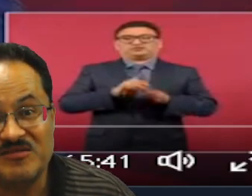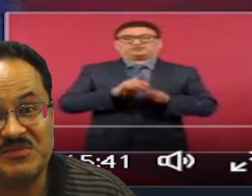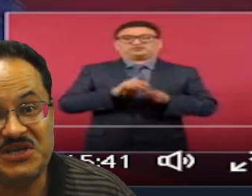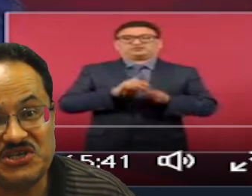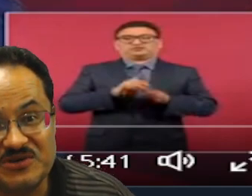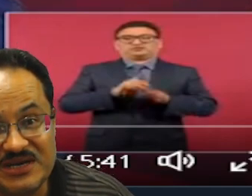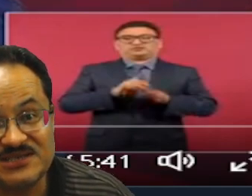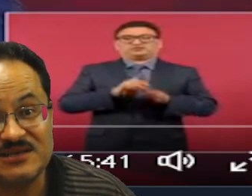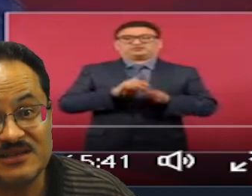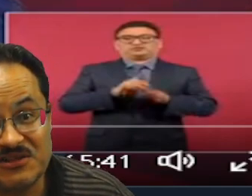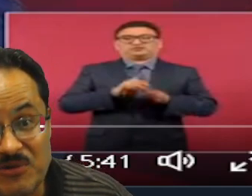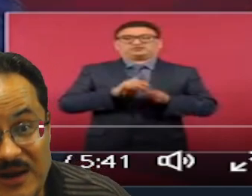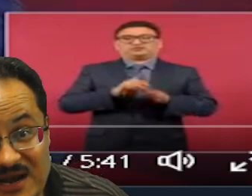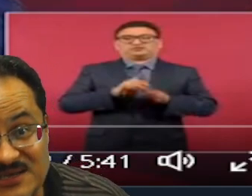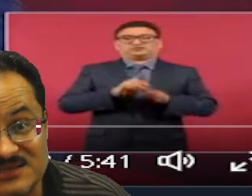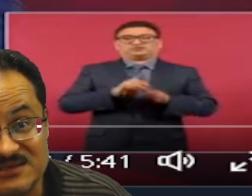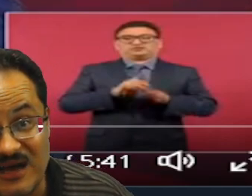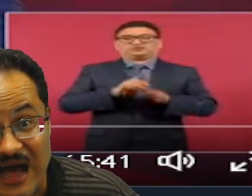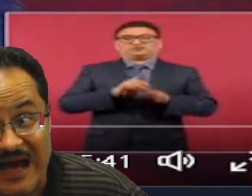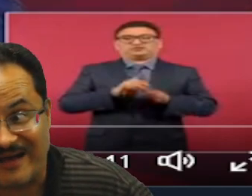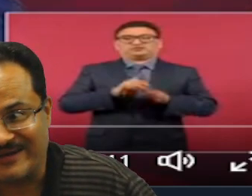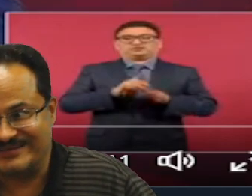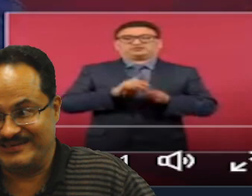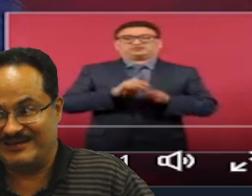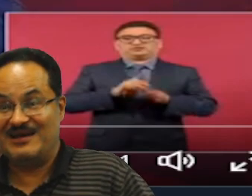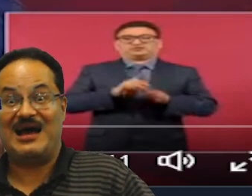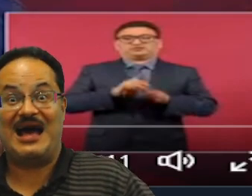mil millones de dólares